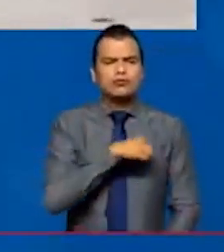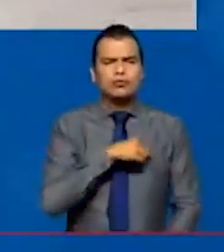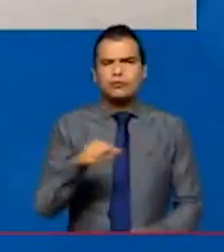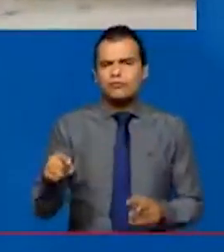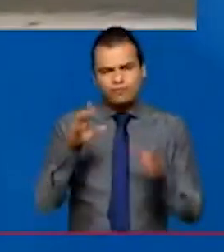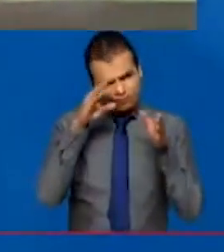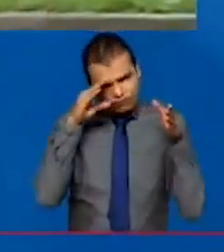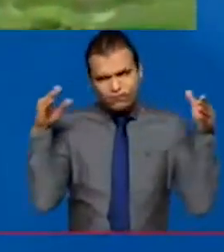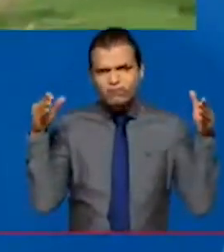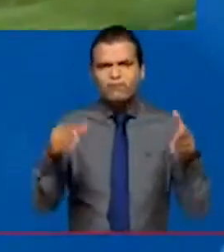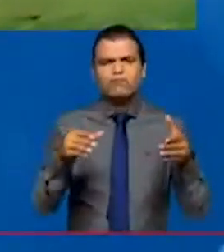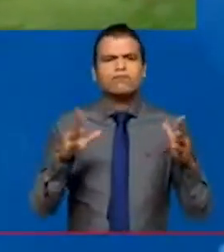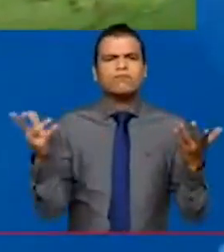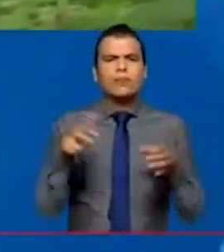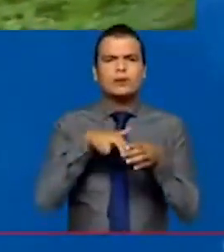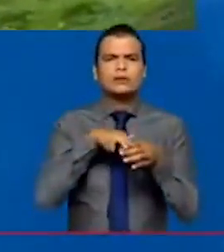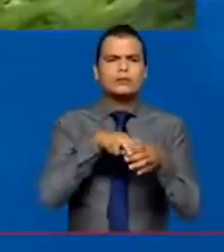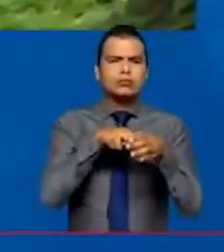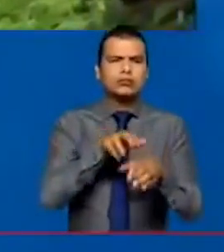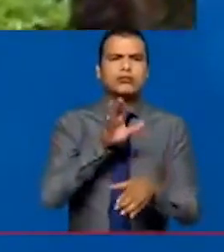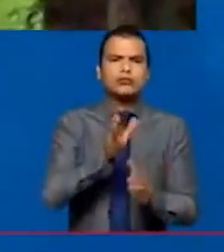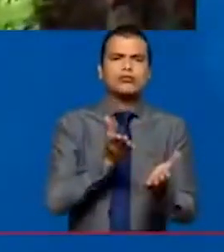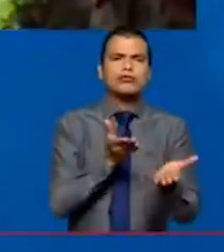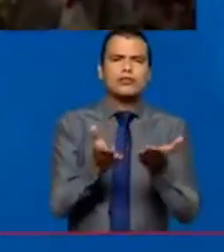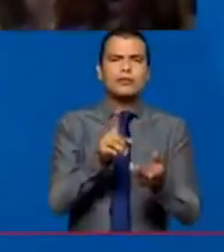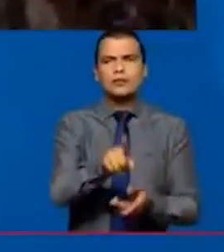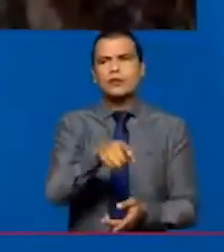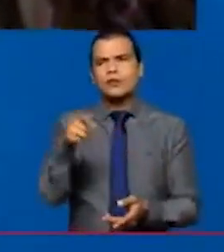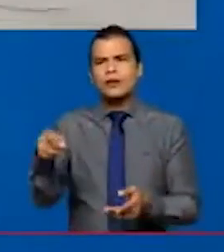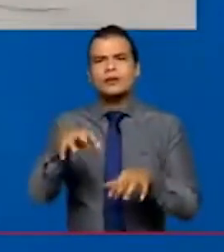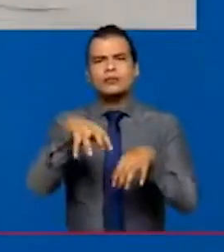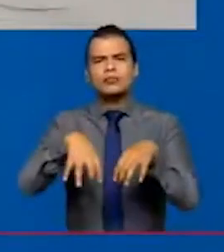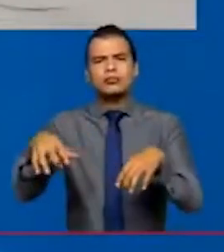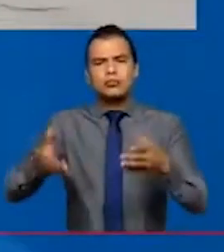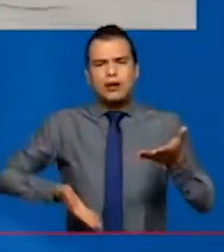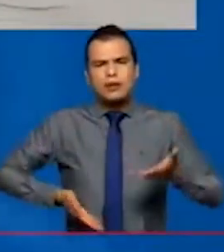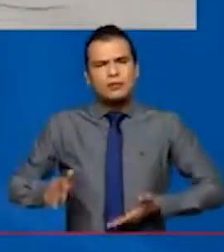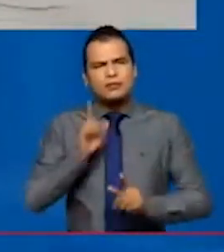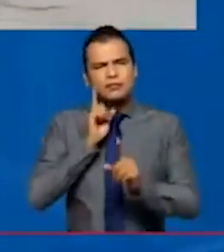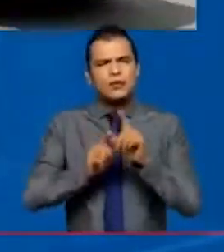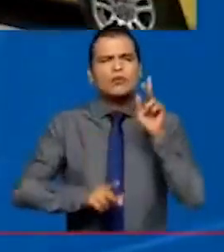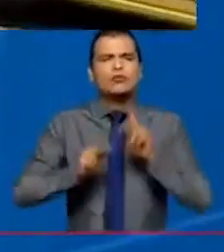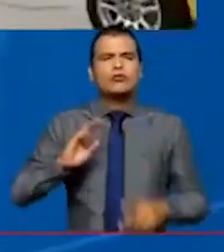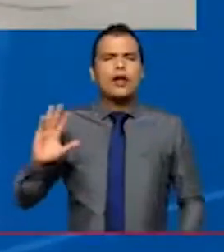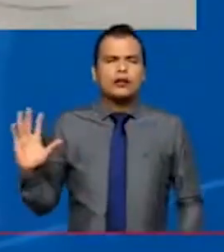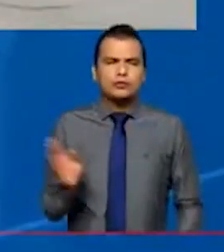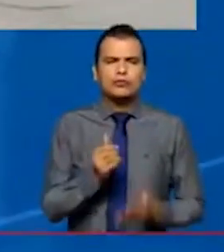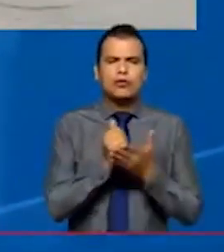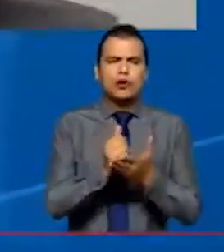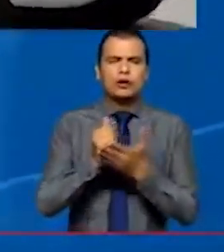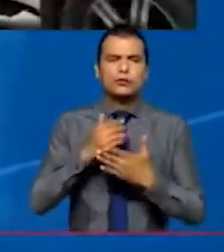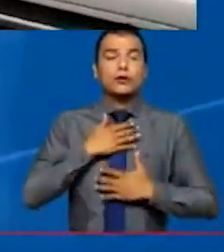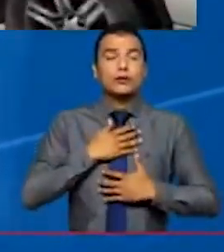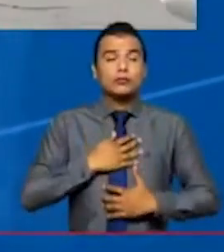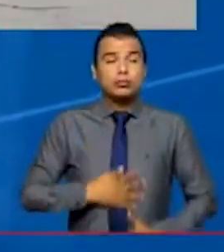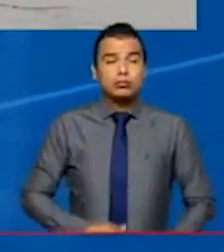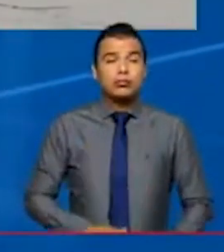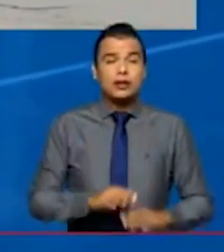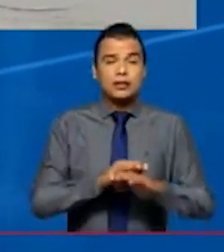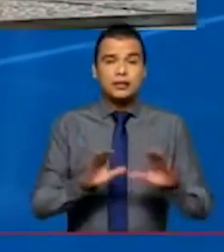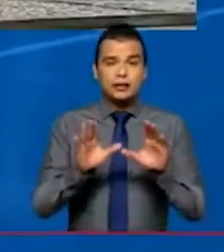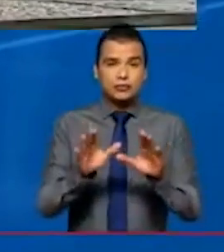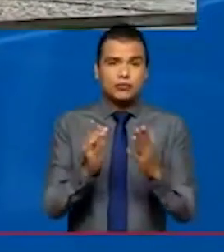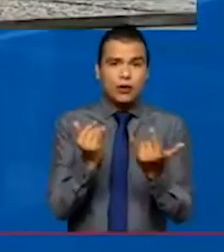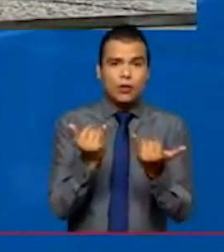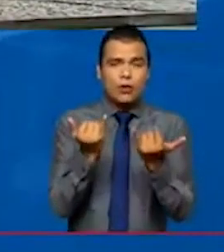con el transporte público, con el sector comercio, para darle toda la tranquilidad a todos los tulueños. Coronel, avanzan las investigaciones